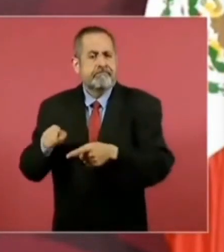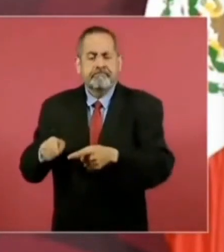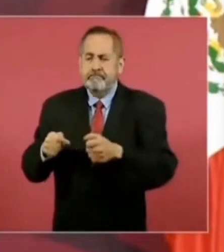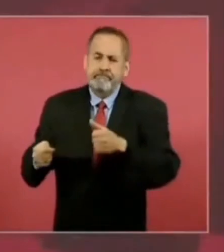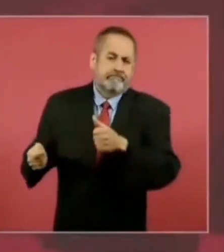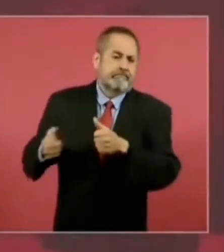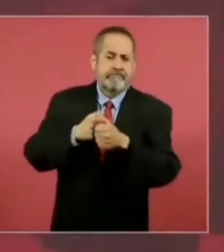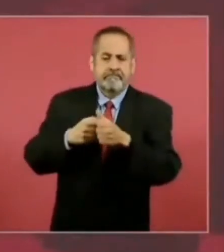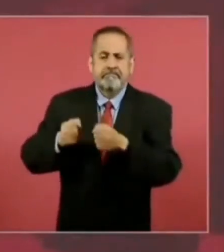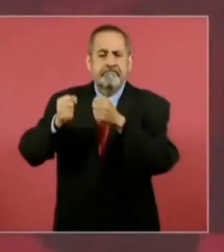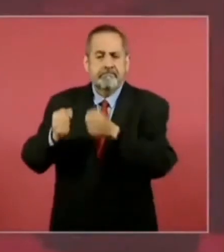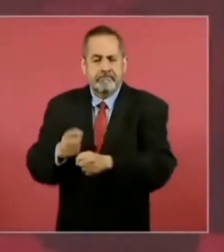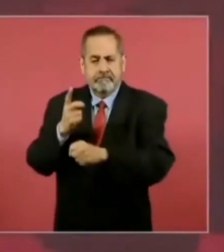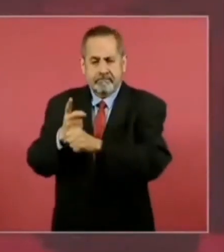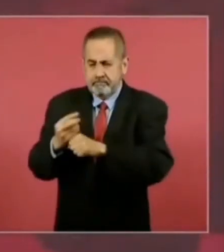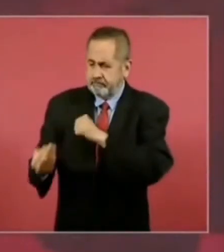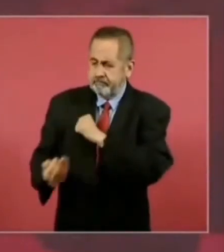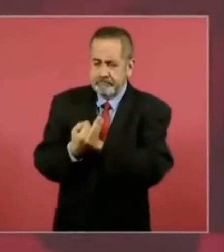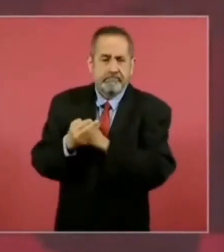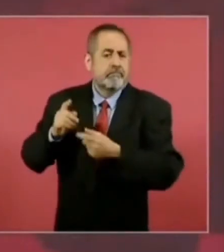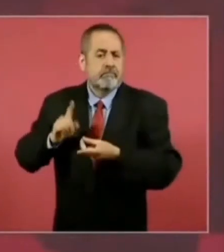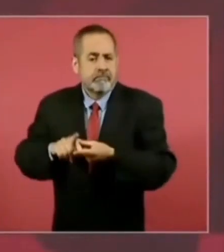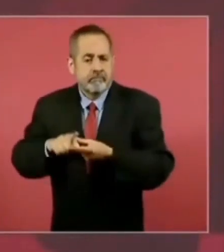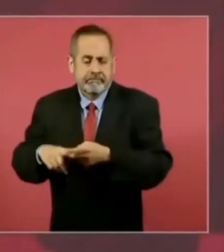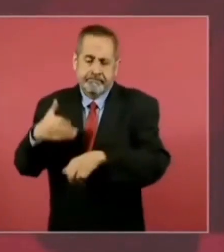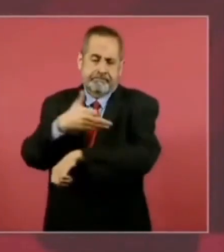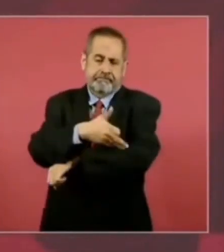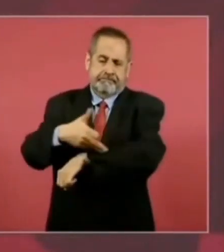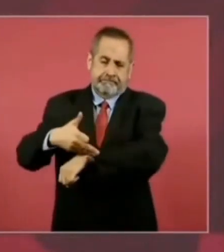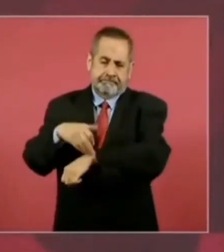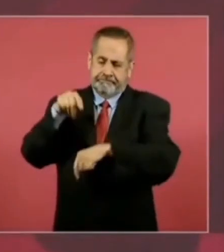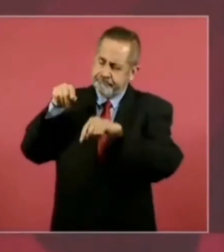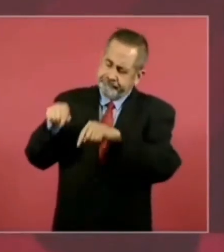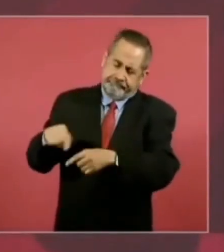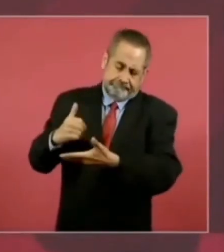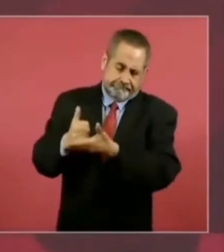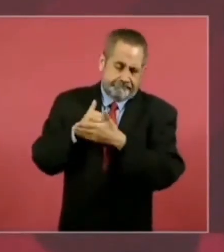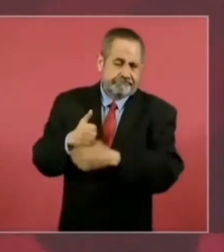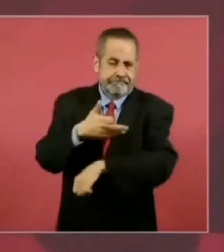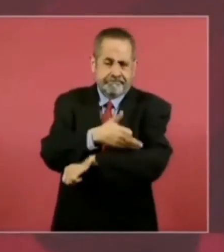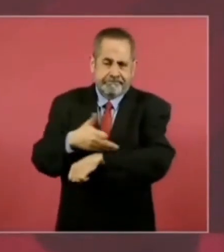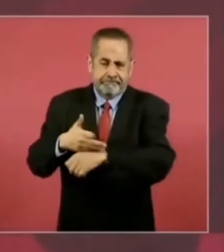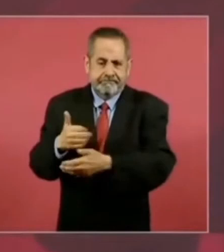institución de seguridad social en nuestro país. Así,